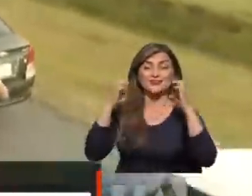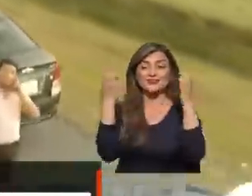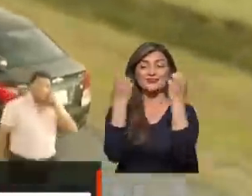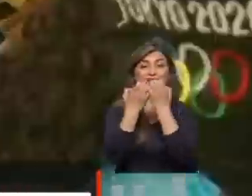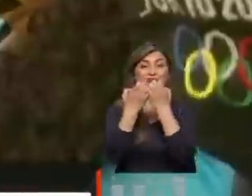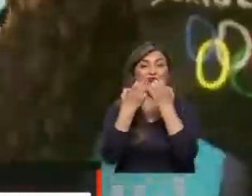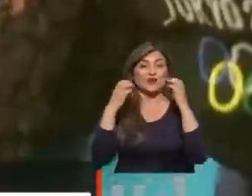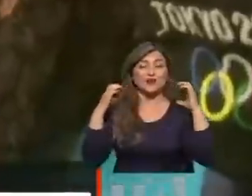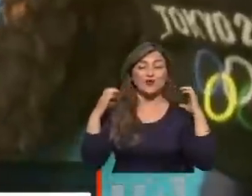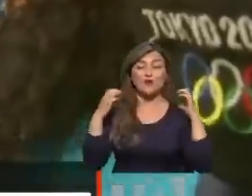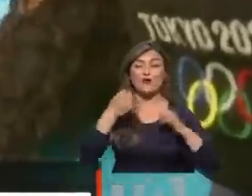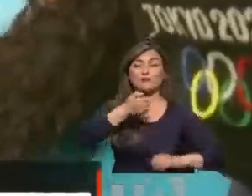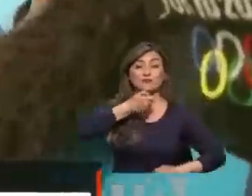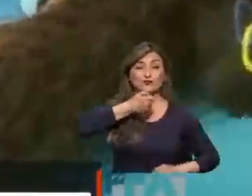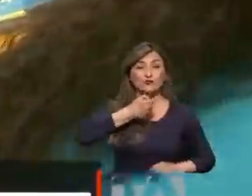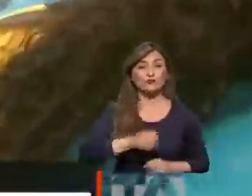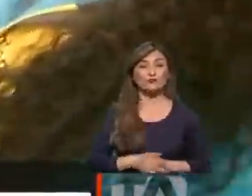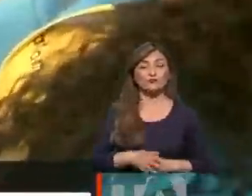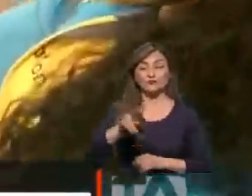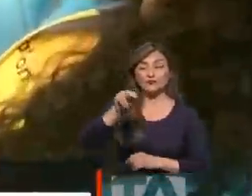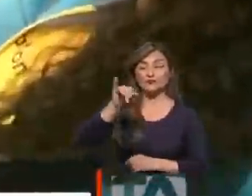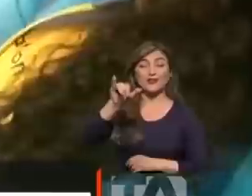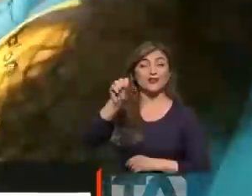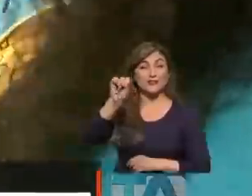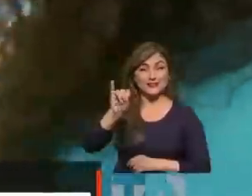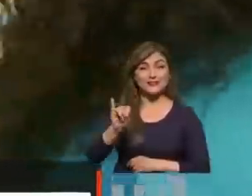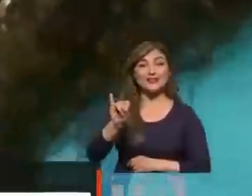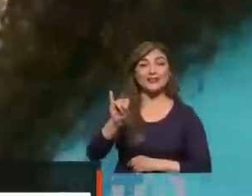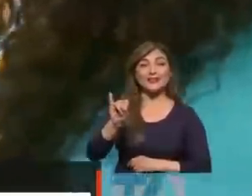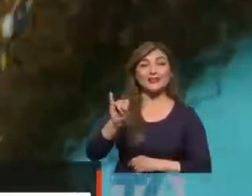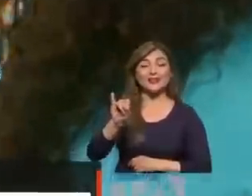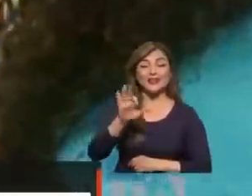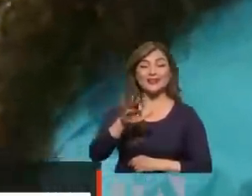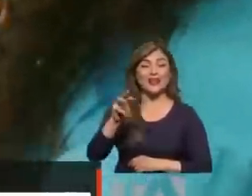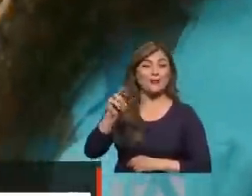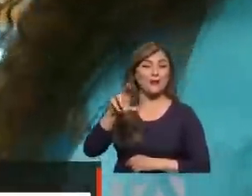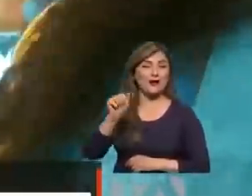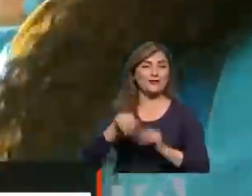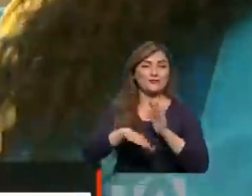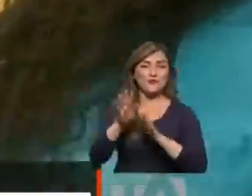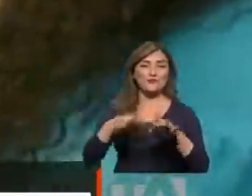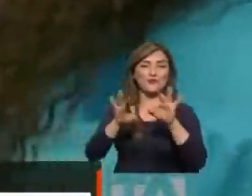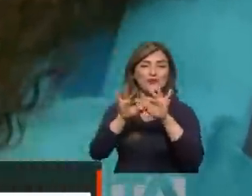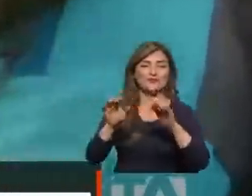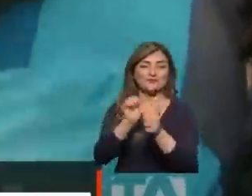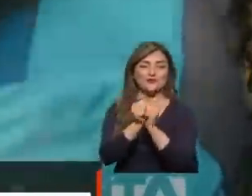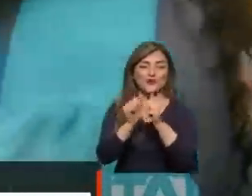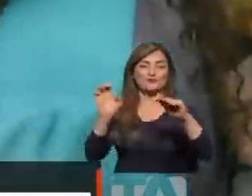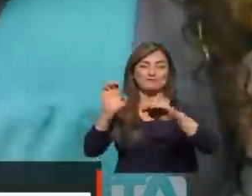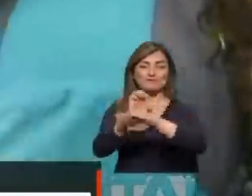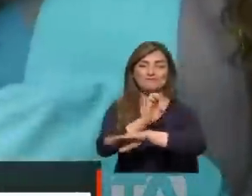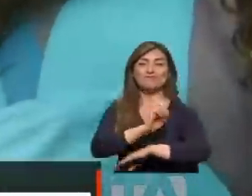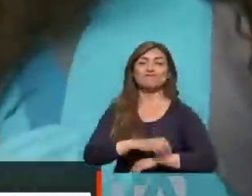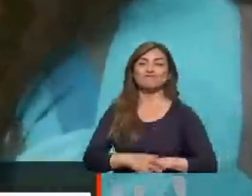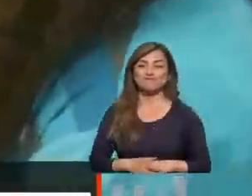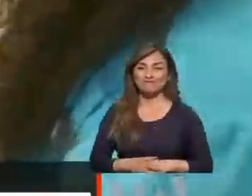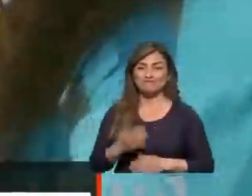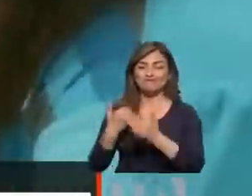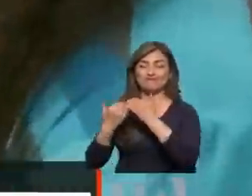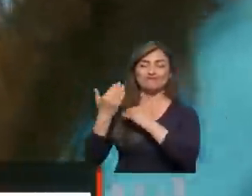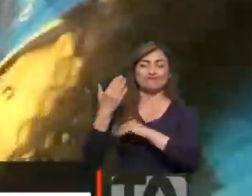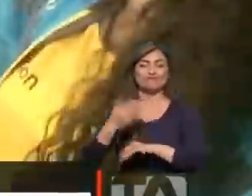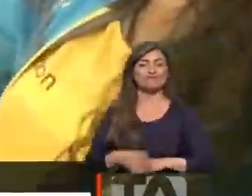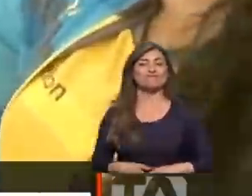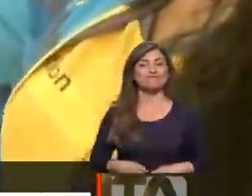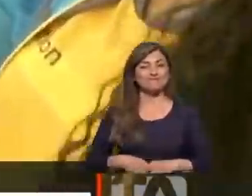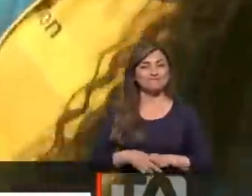de prensa. Neysi Dajones y Tamara Salazar pasaron a la historia del deporte ecuatoriano.